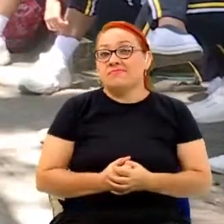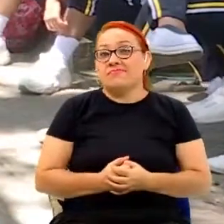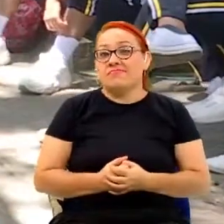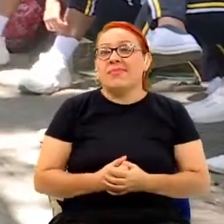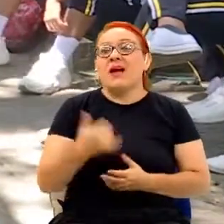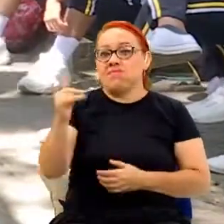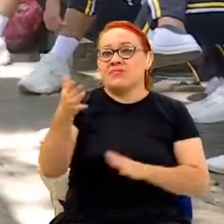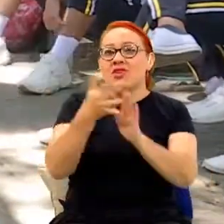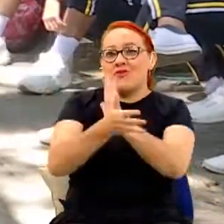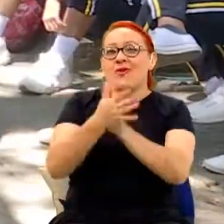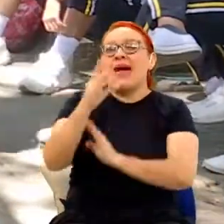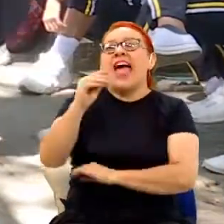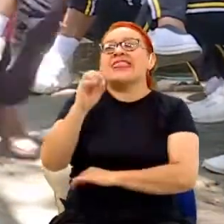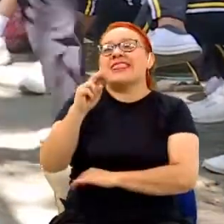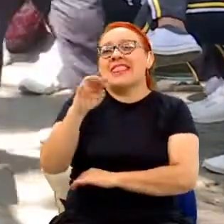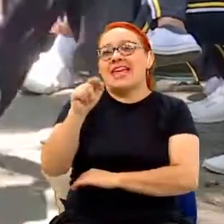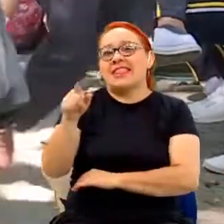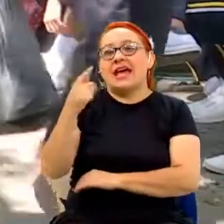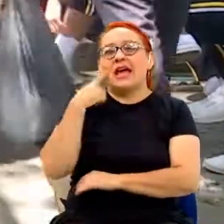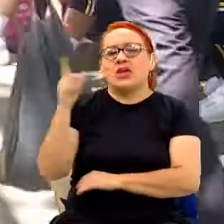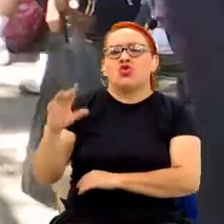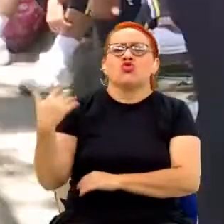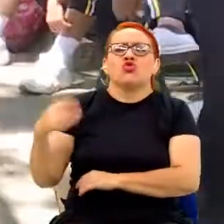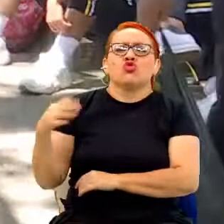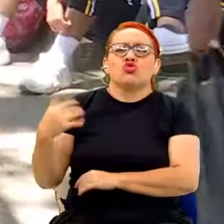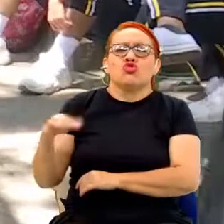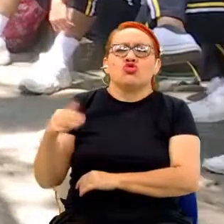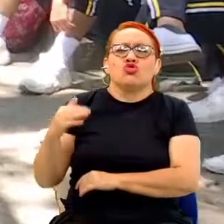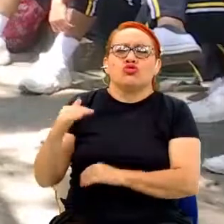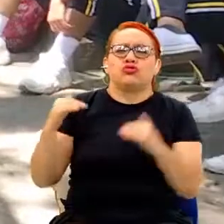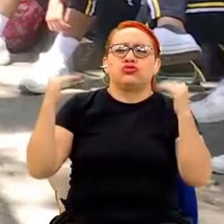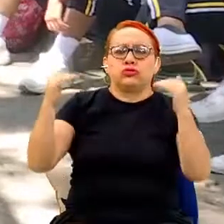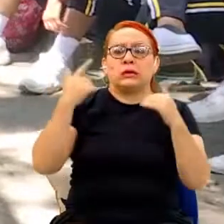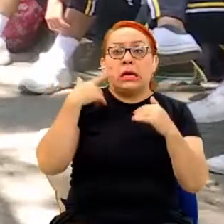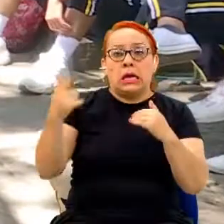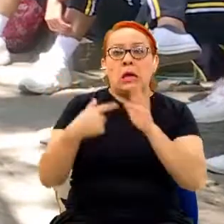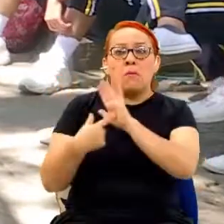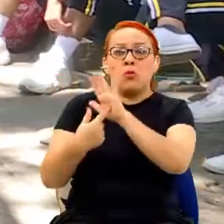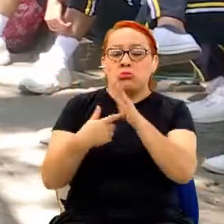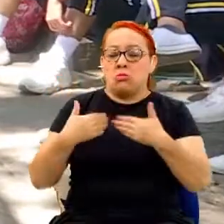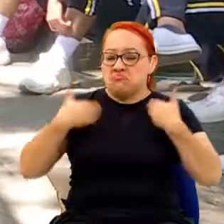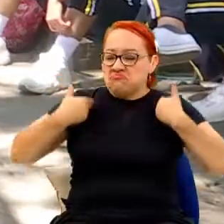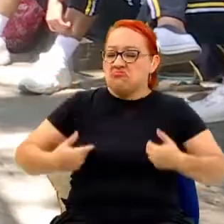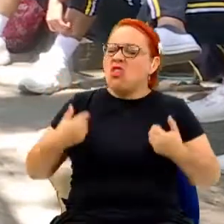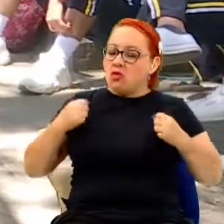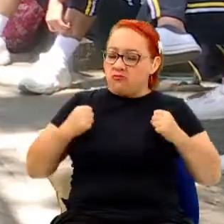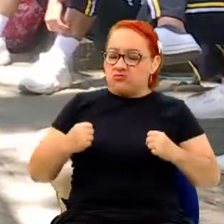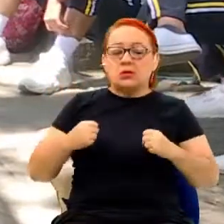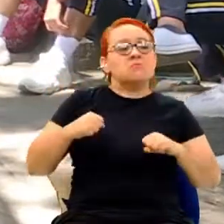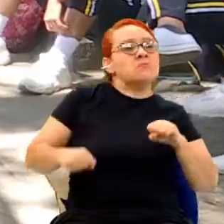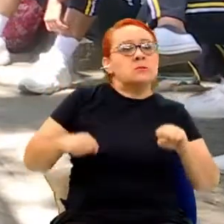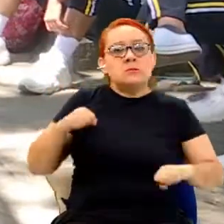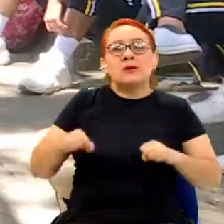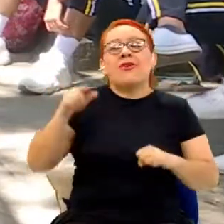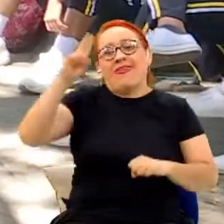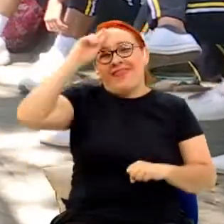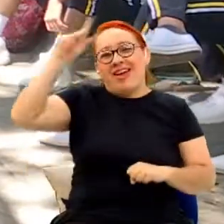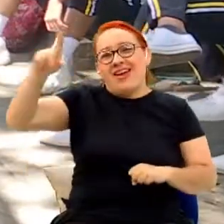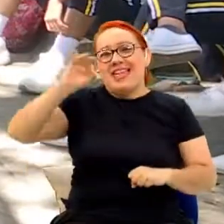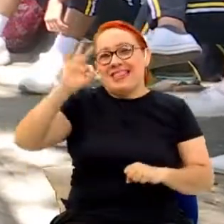Allí estaba Diana Carolina Peñuela, que tiene un nivel grandísimo, está mostrando muy buenas condiciones y por eso lleva las